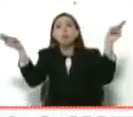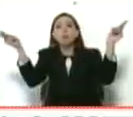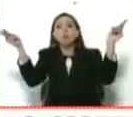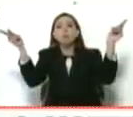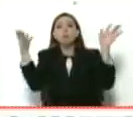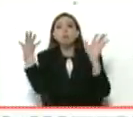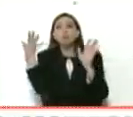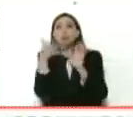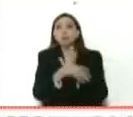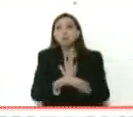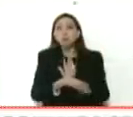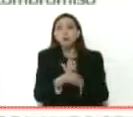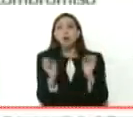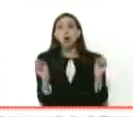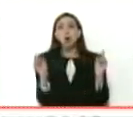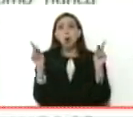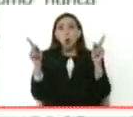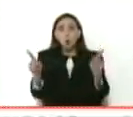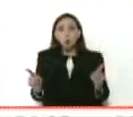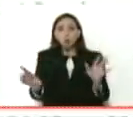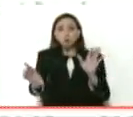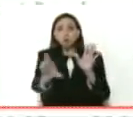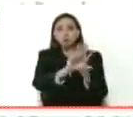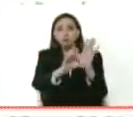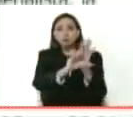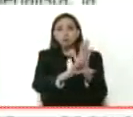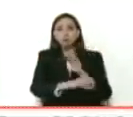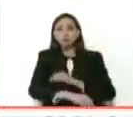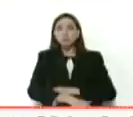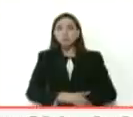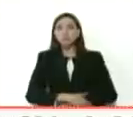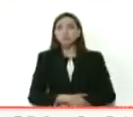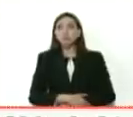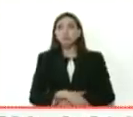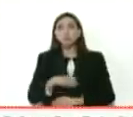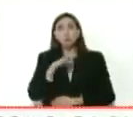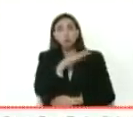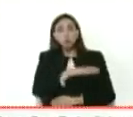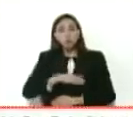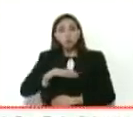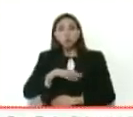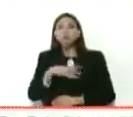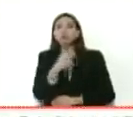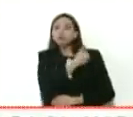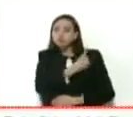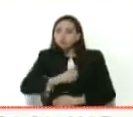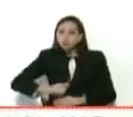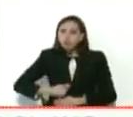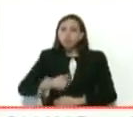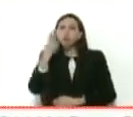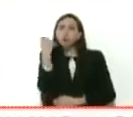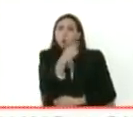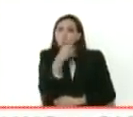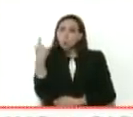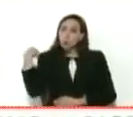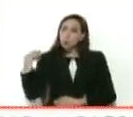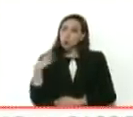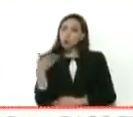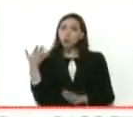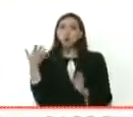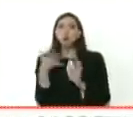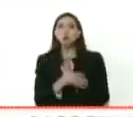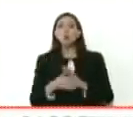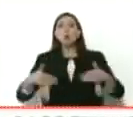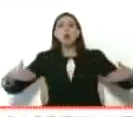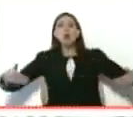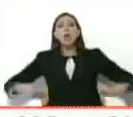la respectiva oportunidad legal esta comisión presidencial manifiesta su compromiso en empeñar todo su